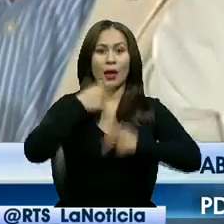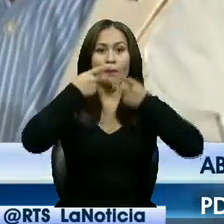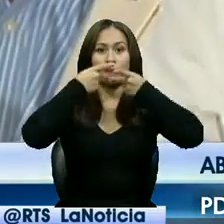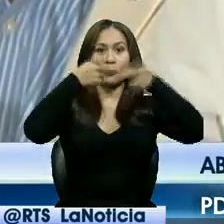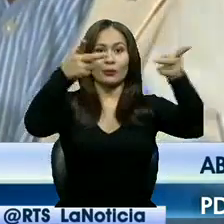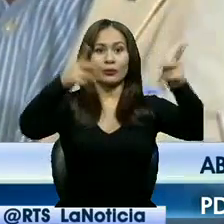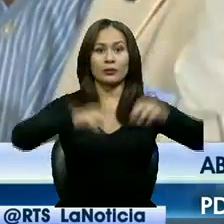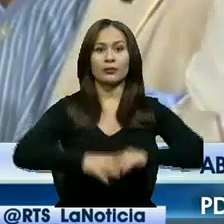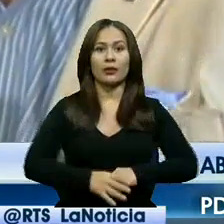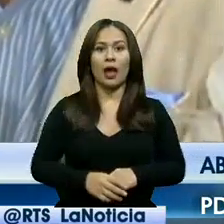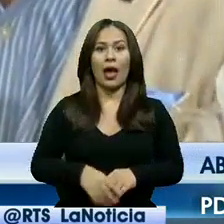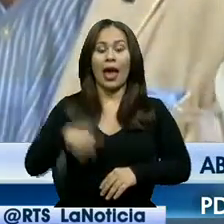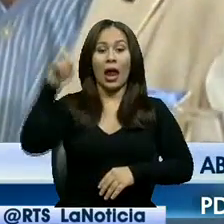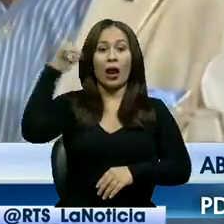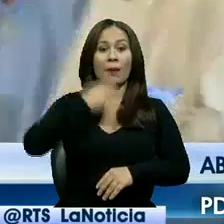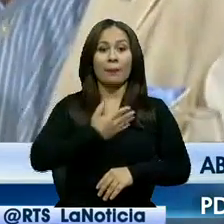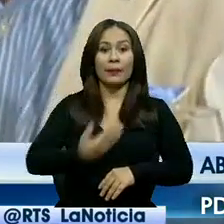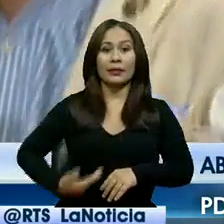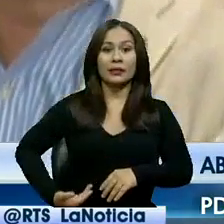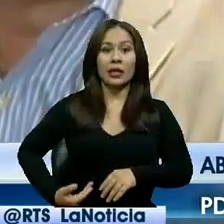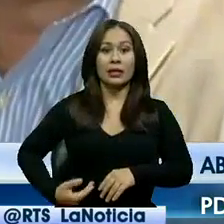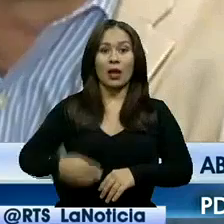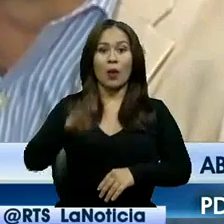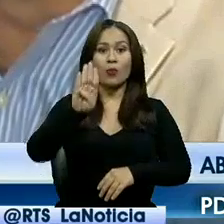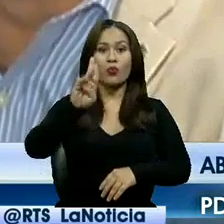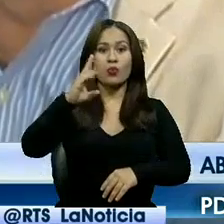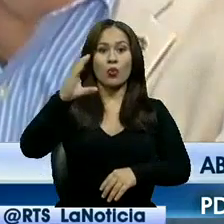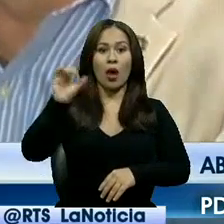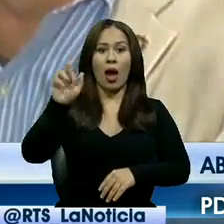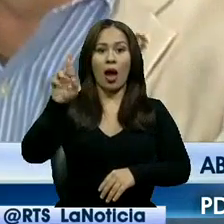el presidente Bucaram pudiera venir esta